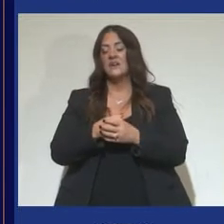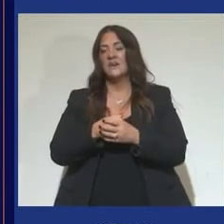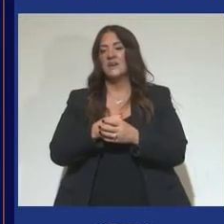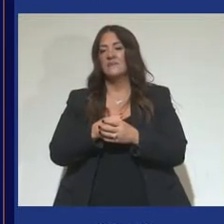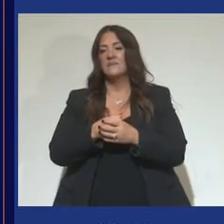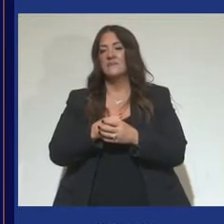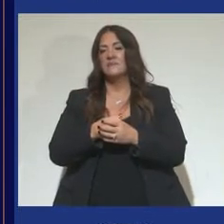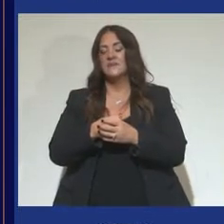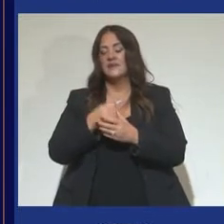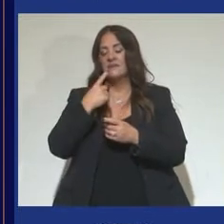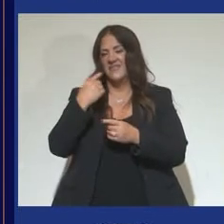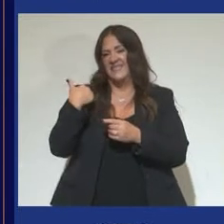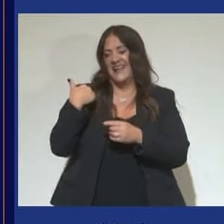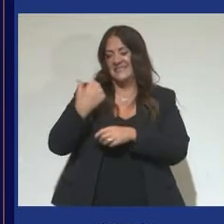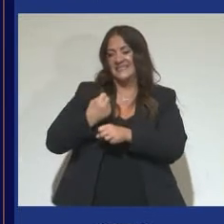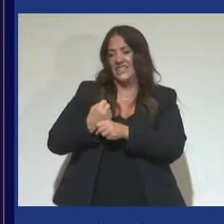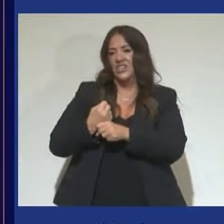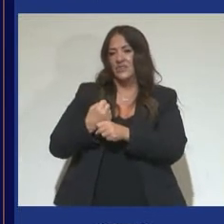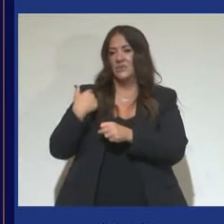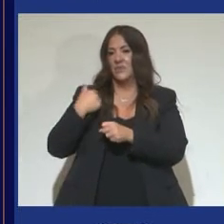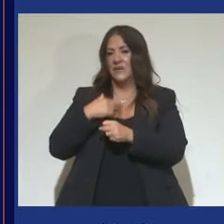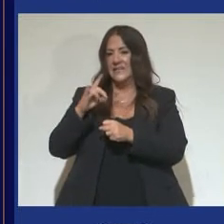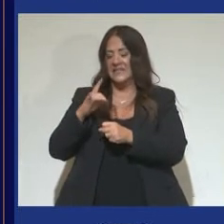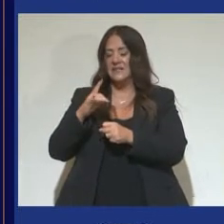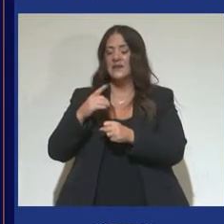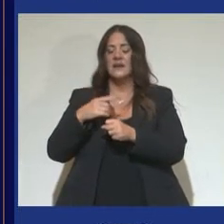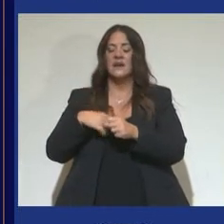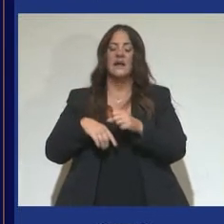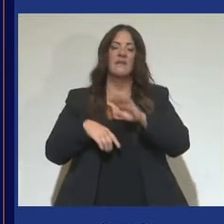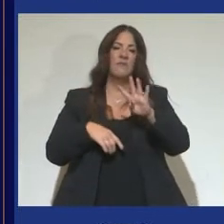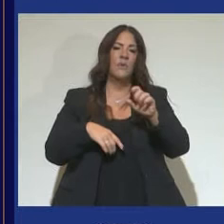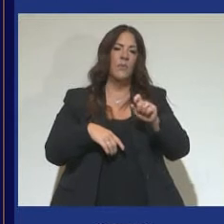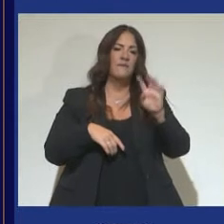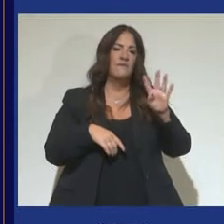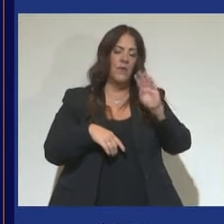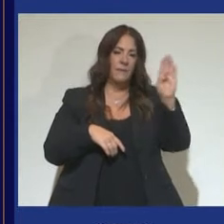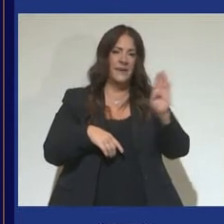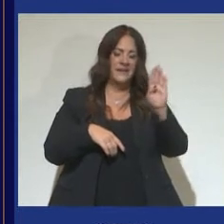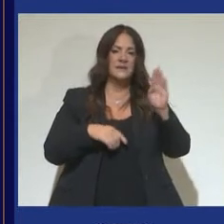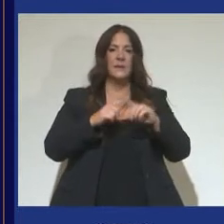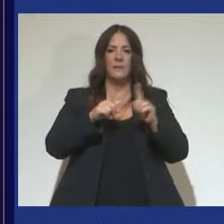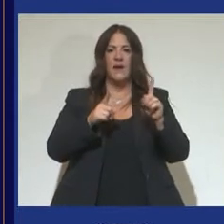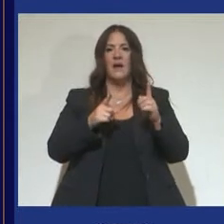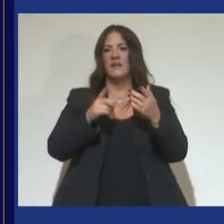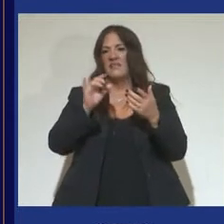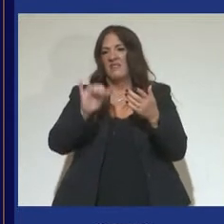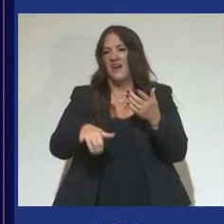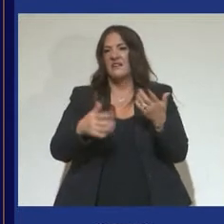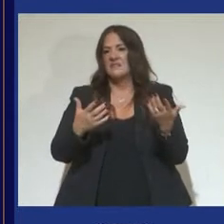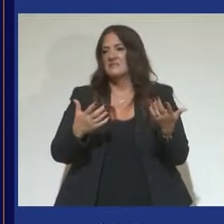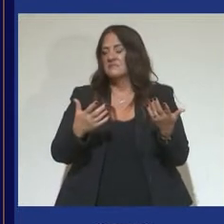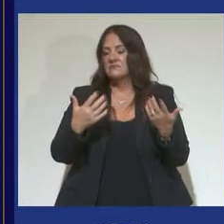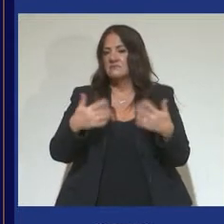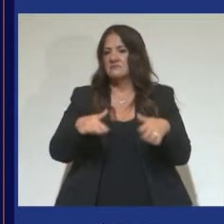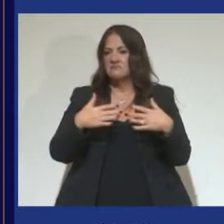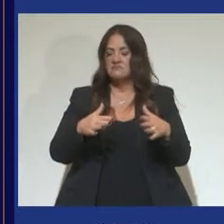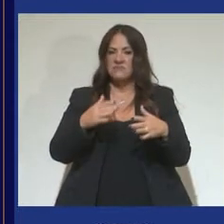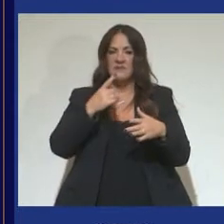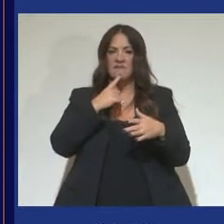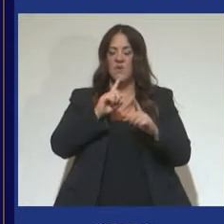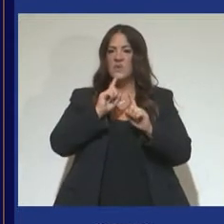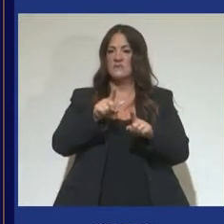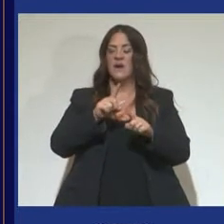pasado en el año fiscal y ahora 4.4 mil millones eso fue el comienzo de la pandemia 4.4 mil millones